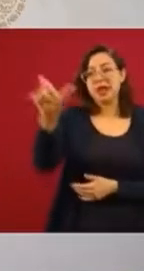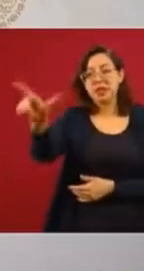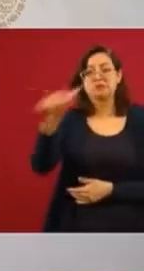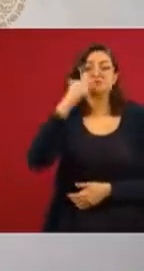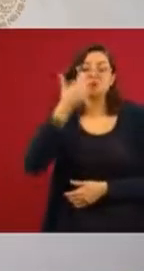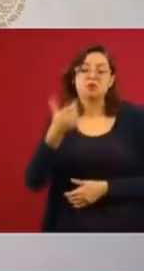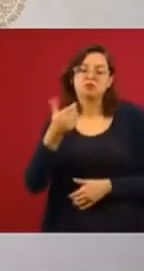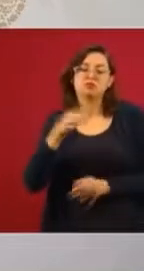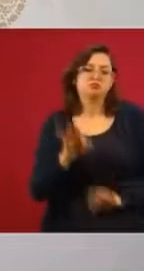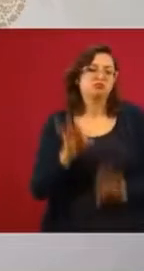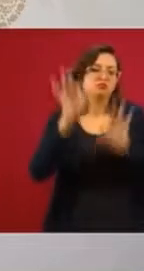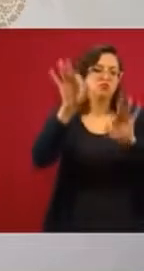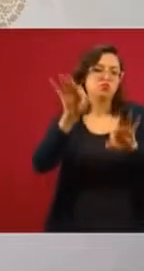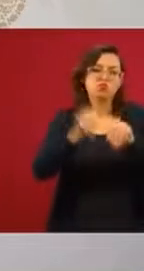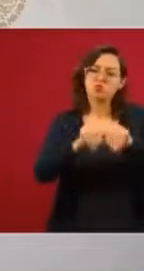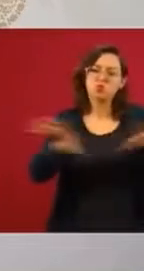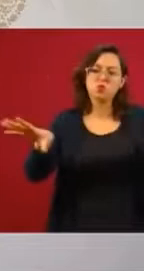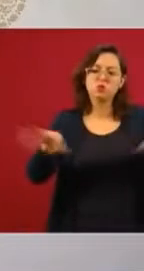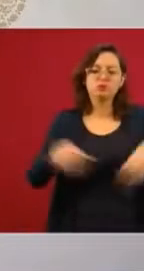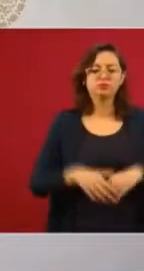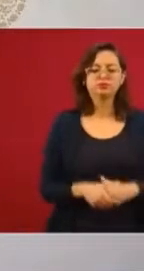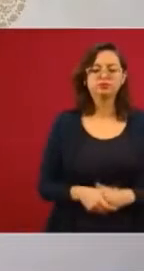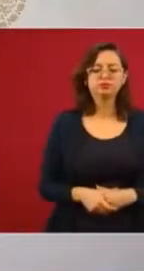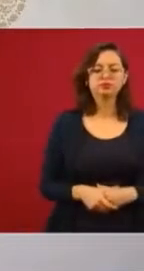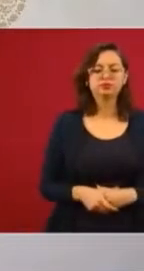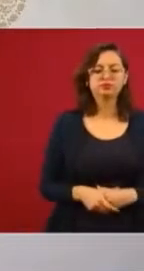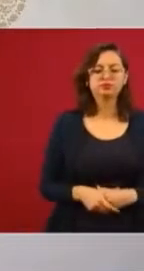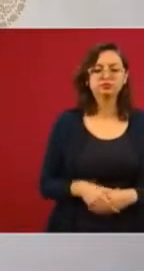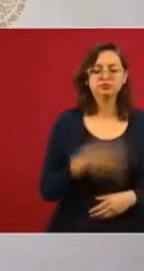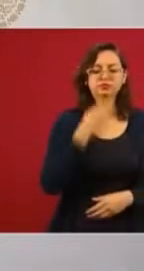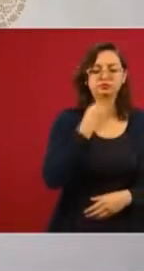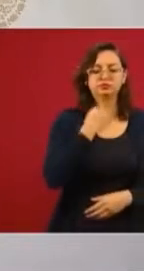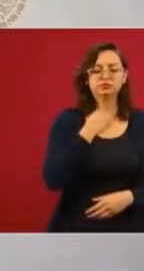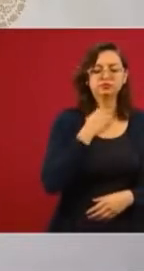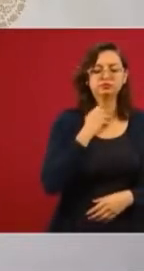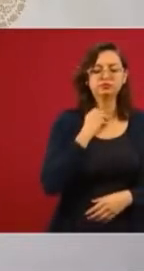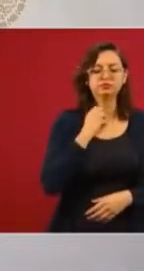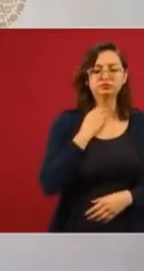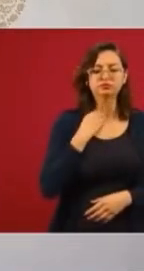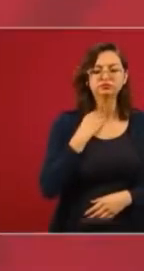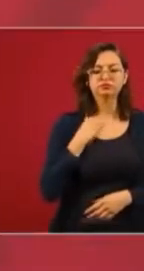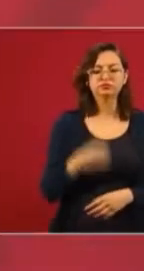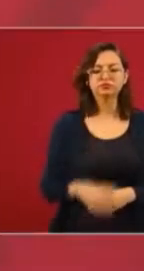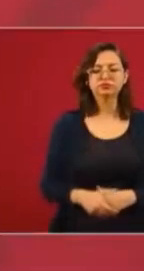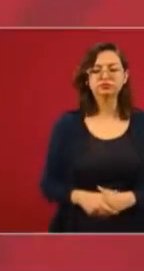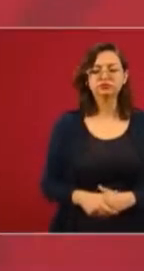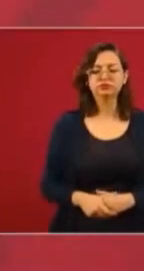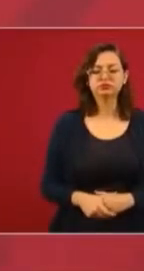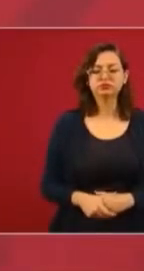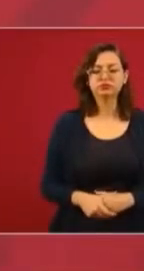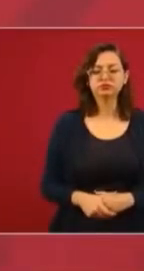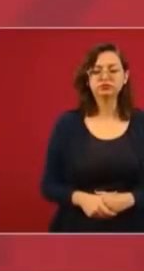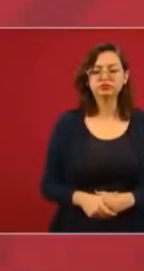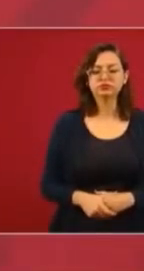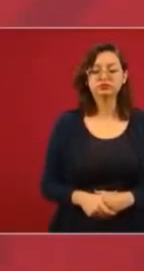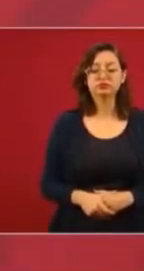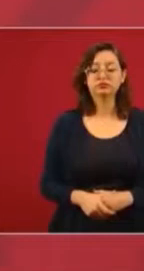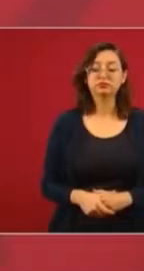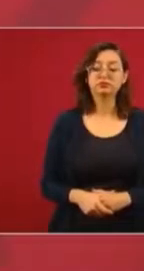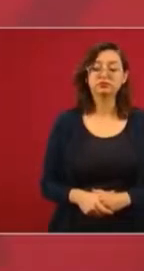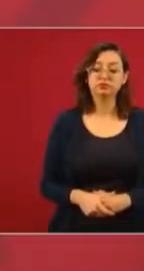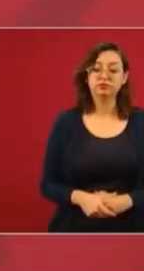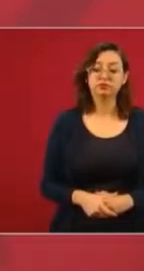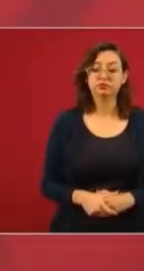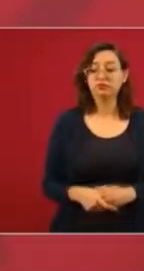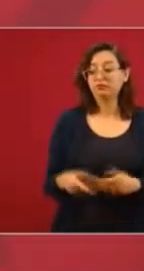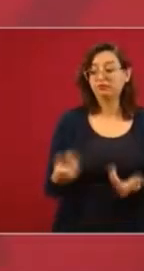depurar esas condiciones, sino más bien fue una suerte de desacreditación por falta de compromiso de Jaime